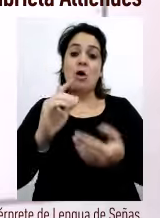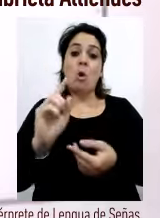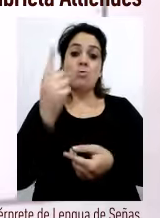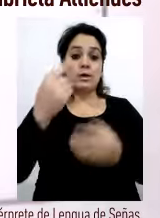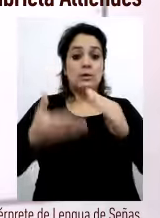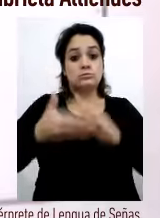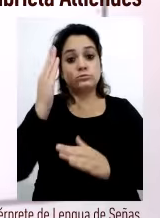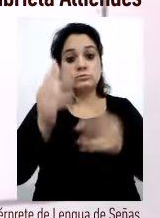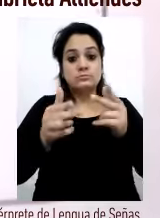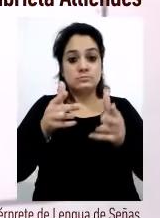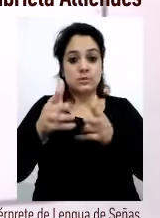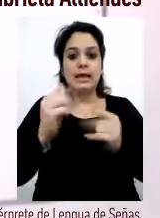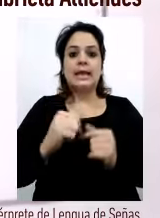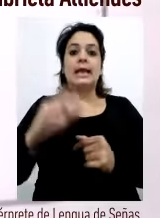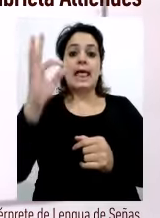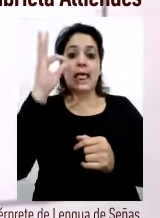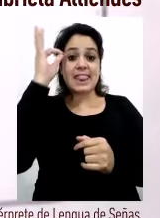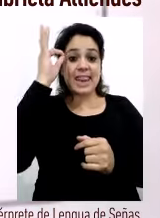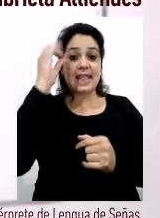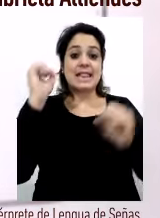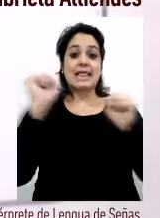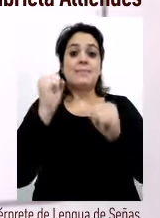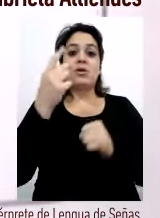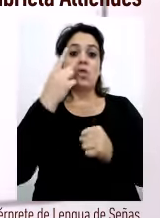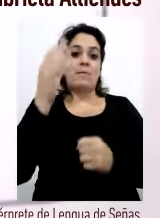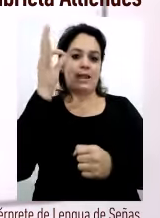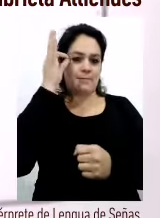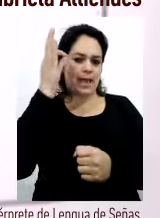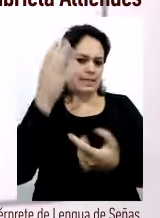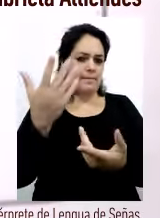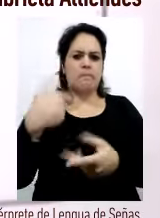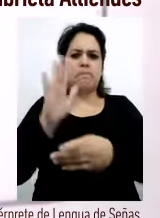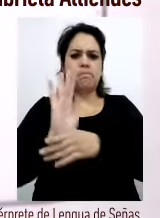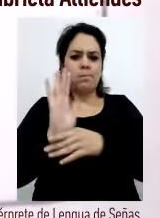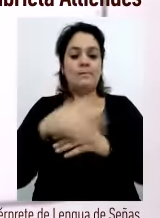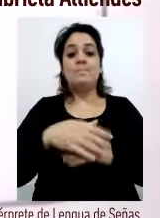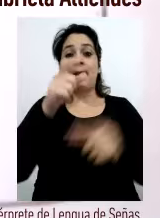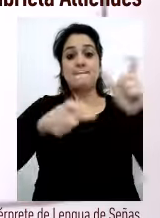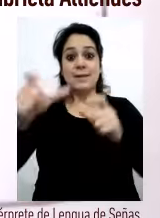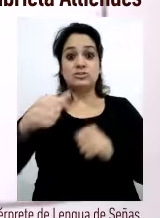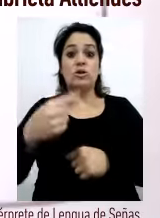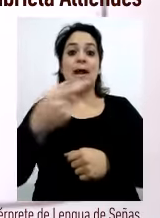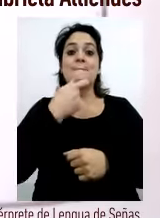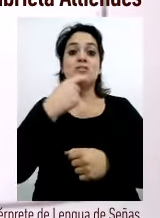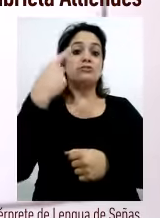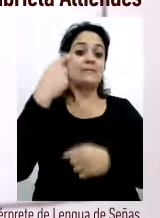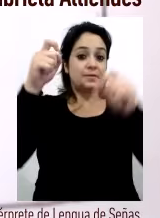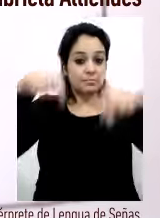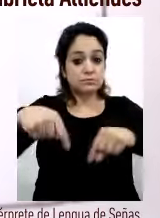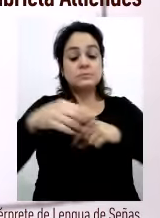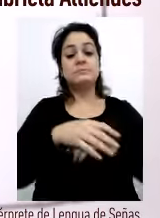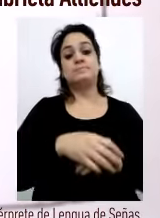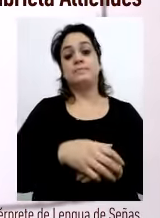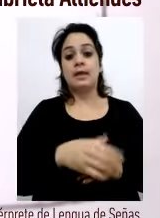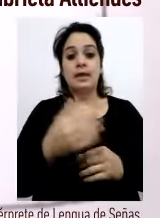circular a partir del 30 de mayo del 2020. ¿Qué quiere decir esto? Que todas las personas y todos los ciudadanos de